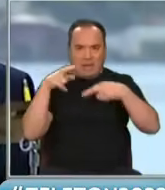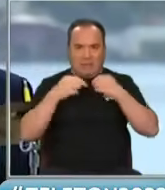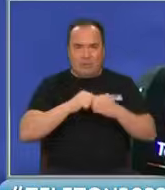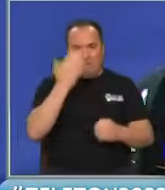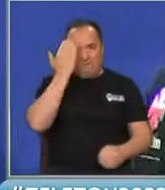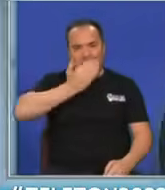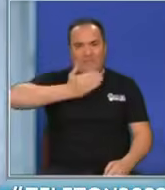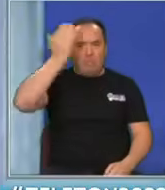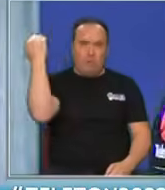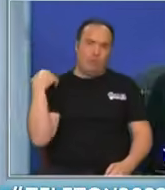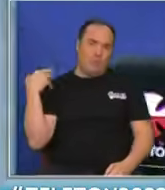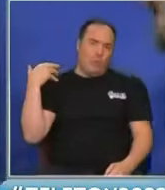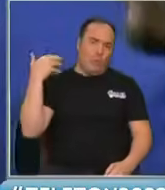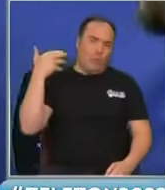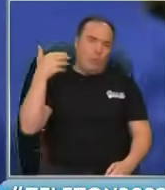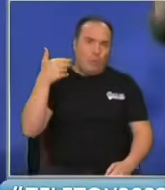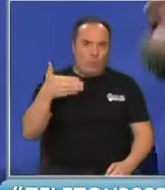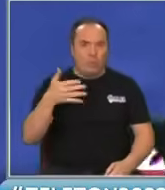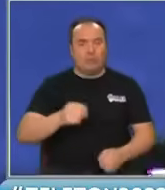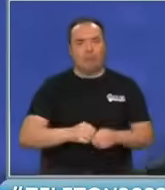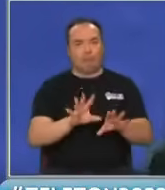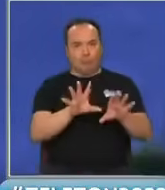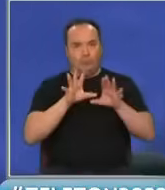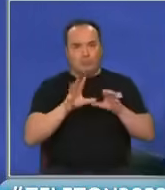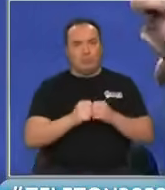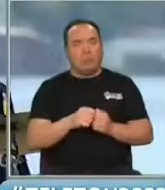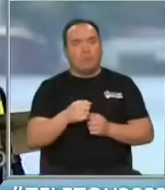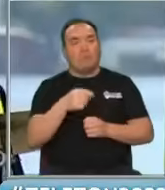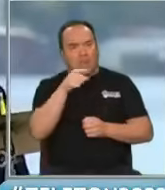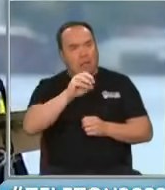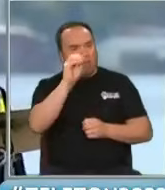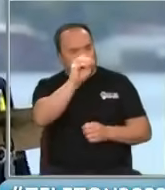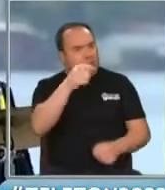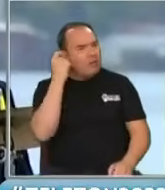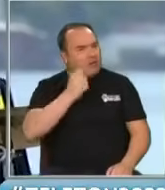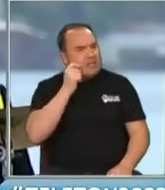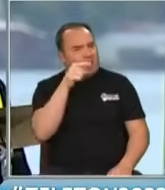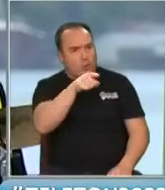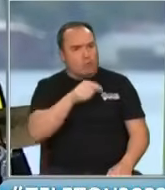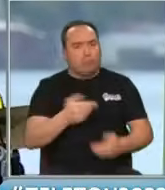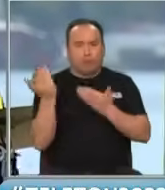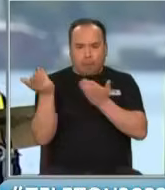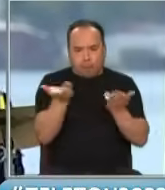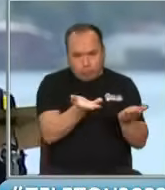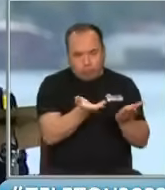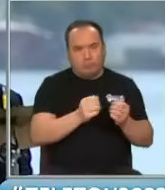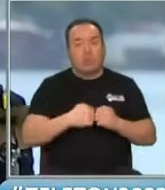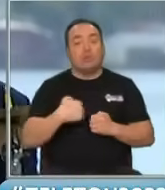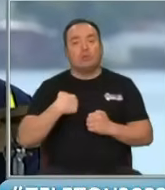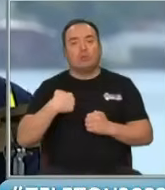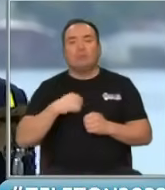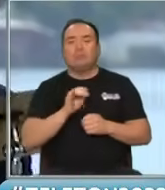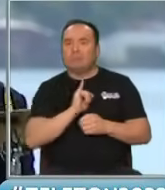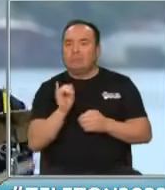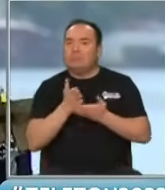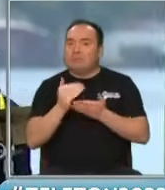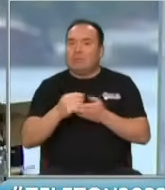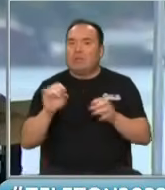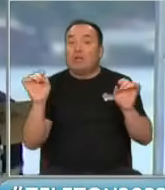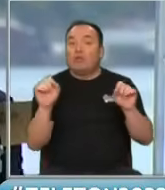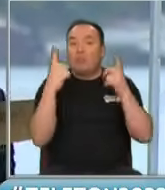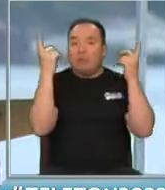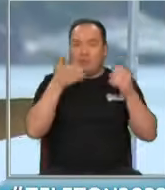restauró, está espectacular. Rico paseo en almuerzo. Oiga, don Francisco, sí. Yo lo dejo aquí porque tengo una sorpresa y usted